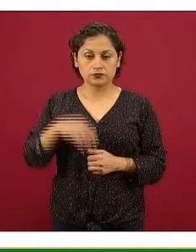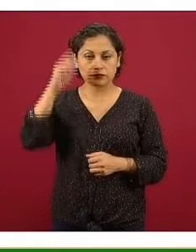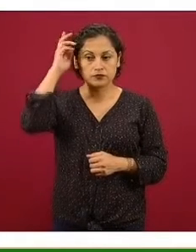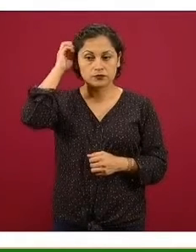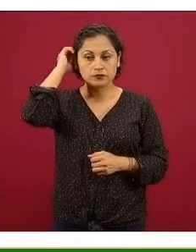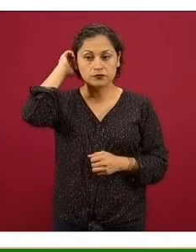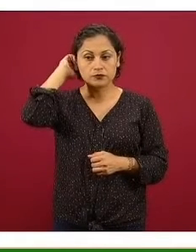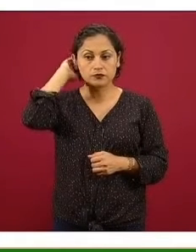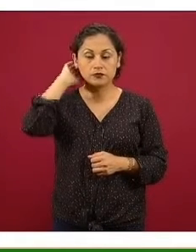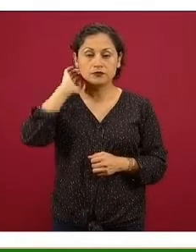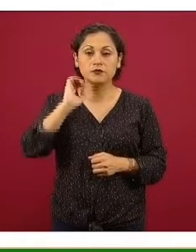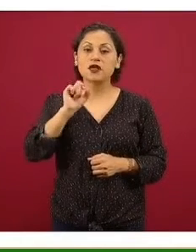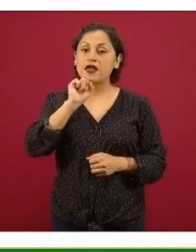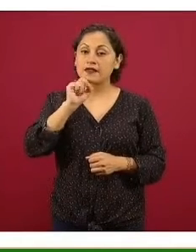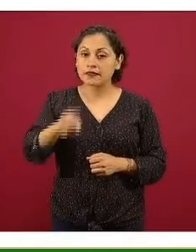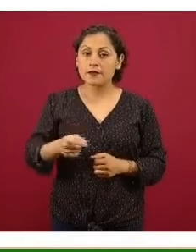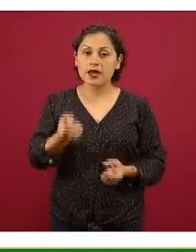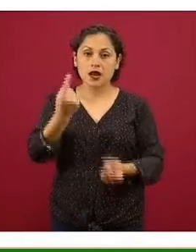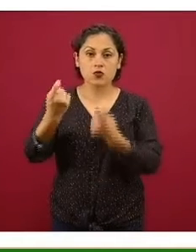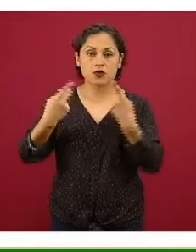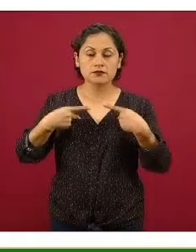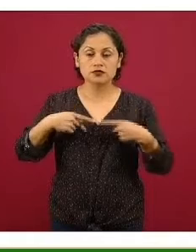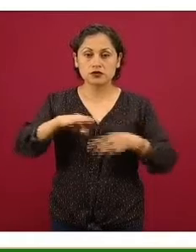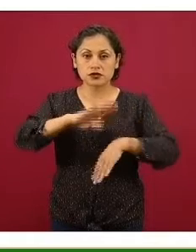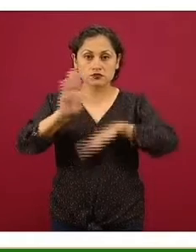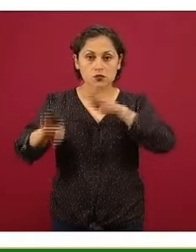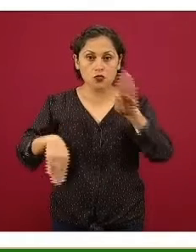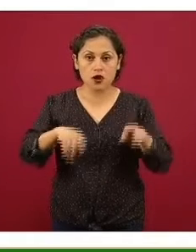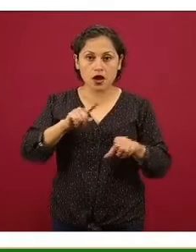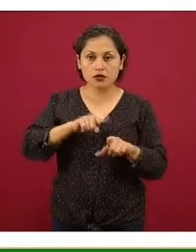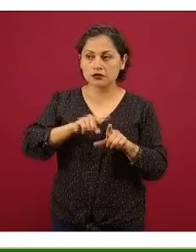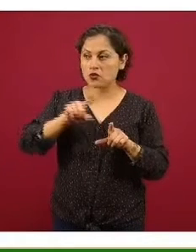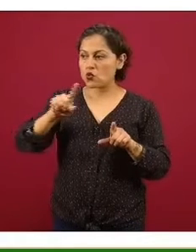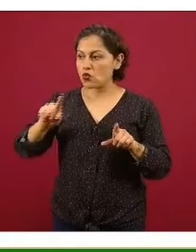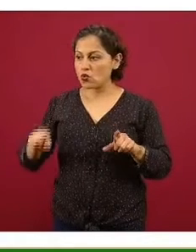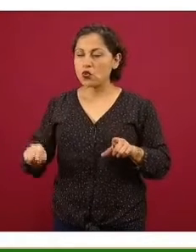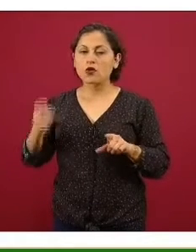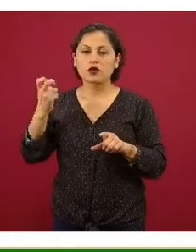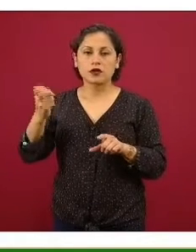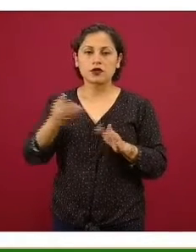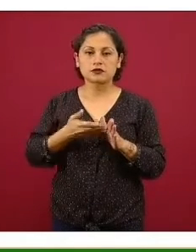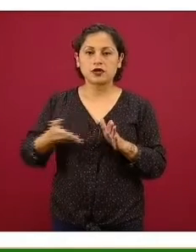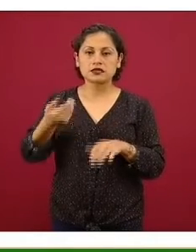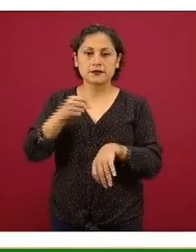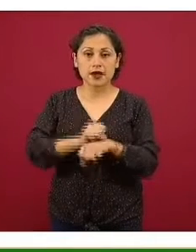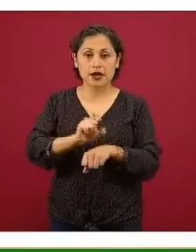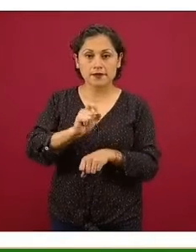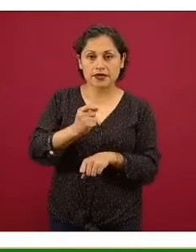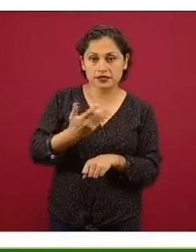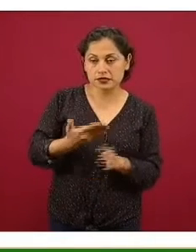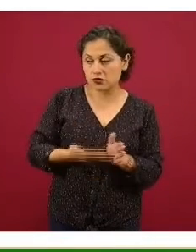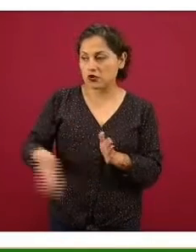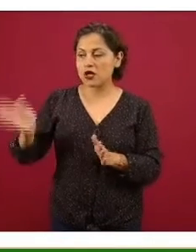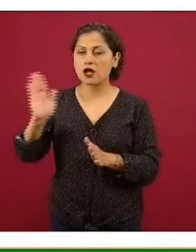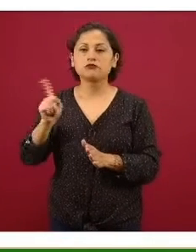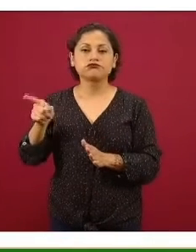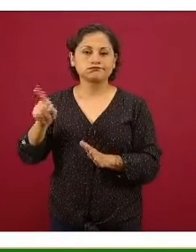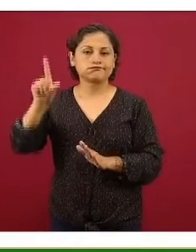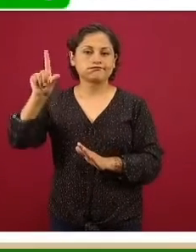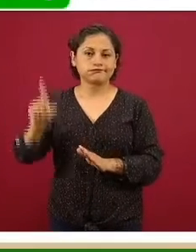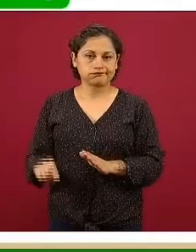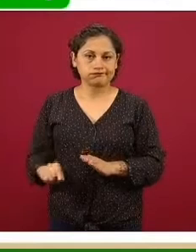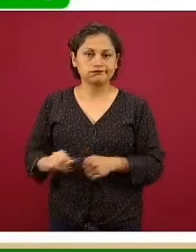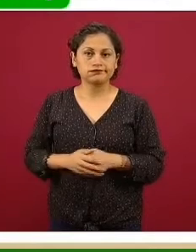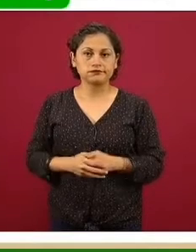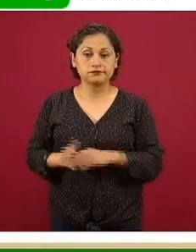tendencia de las defunciones en las últimas 2 semanas, al menos desde la 25 en adelante. Veamos la siguiente diapositiva. Aquí entonces